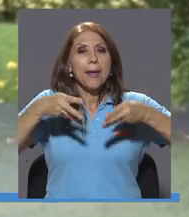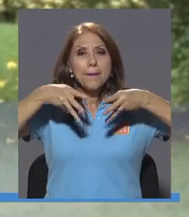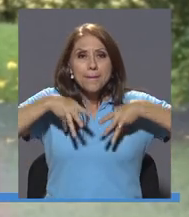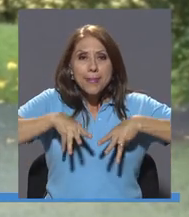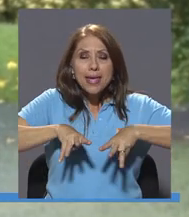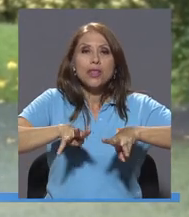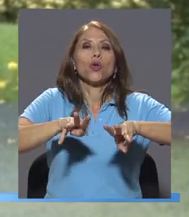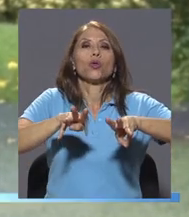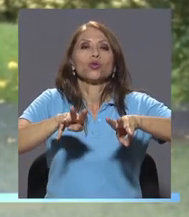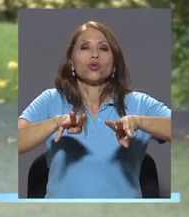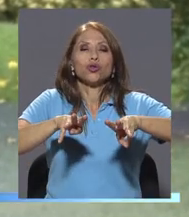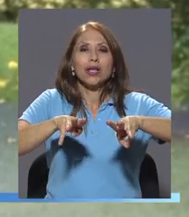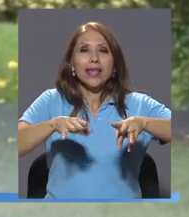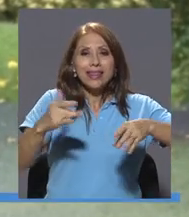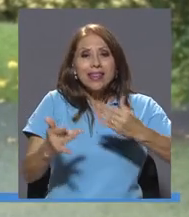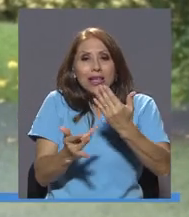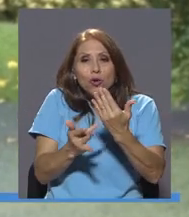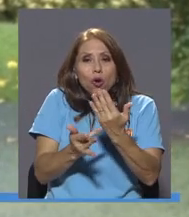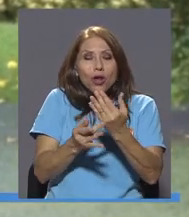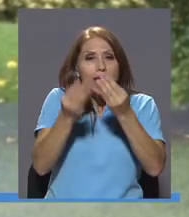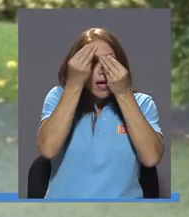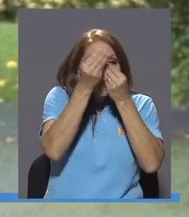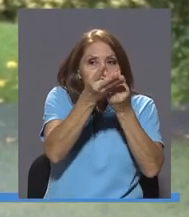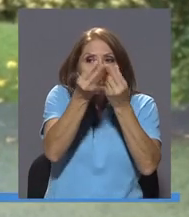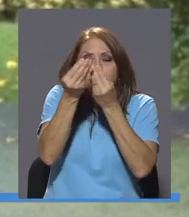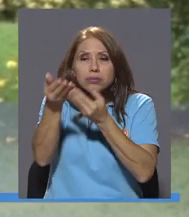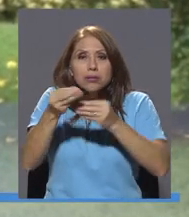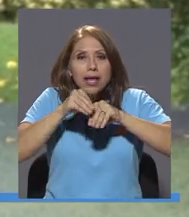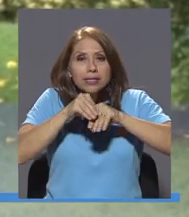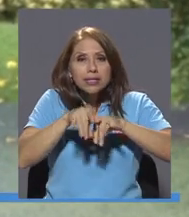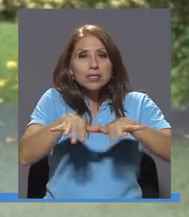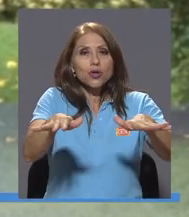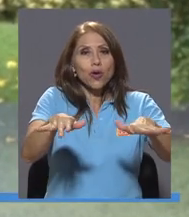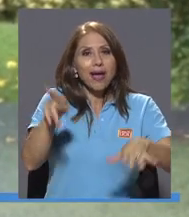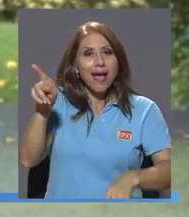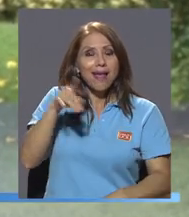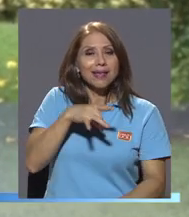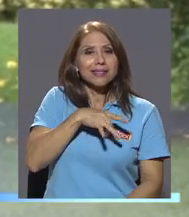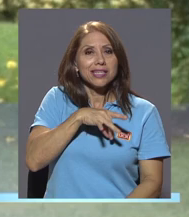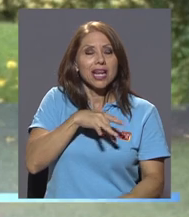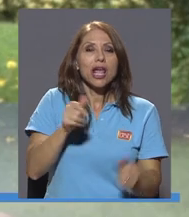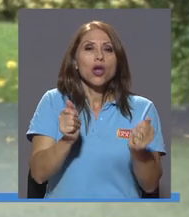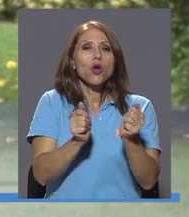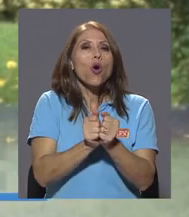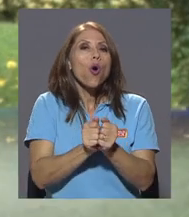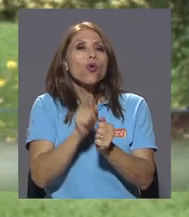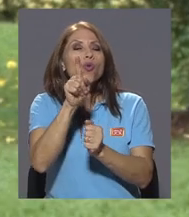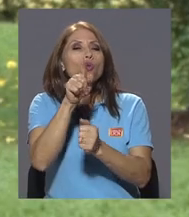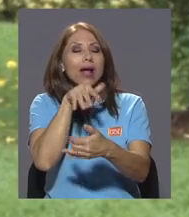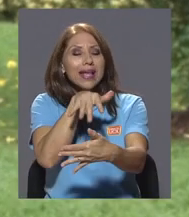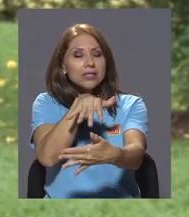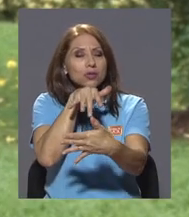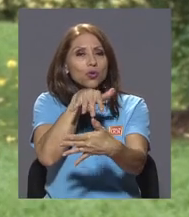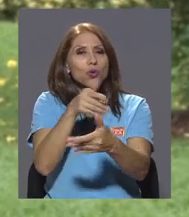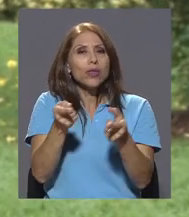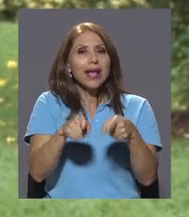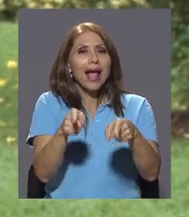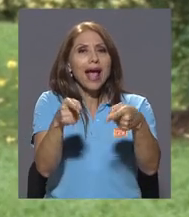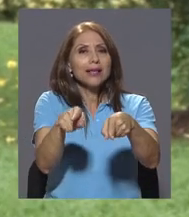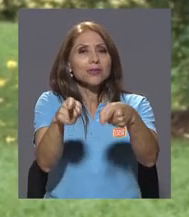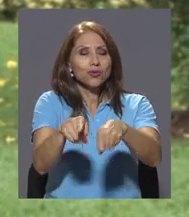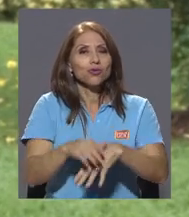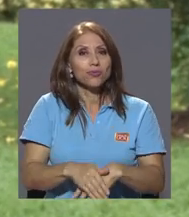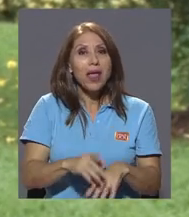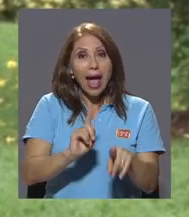de transferencia de tecnología que tenemos en Chile con un estudio de casos en especial. Hay varios casos,